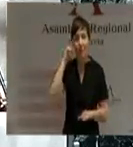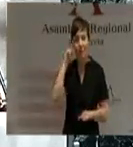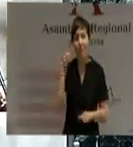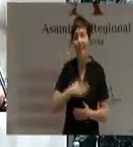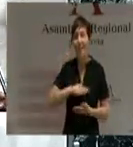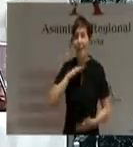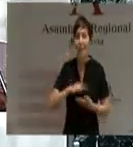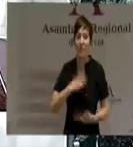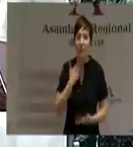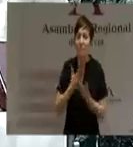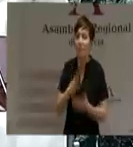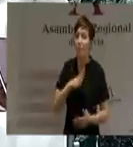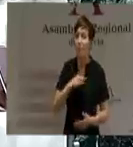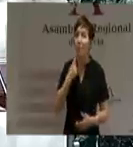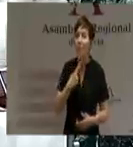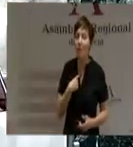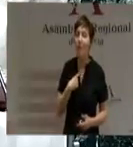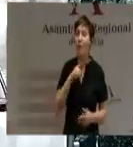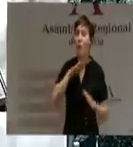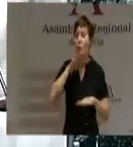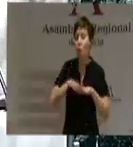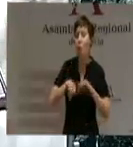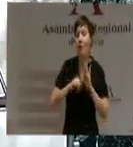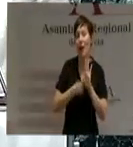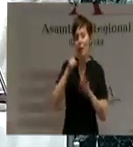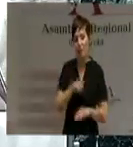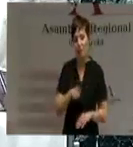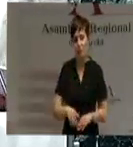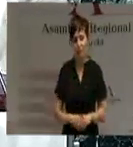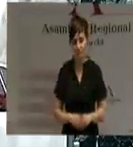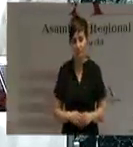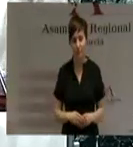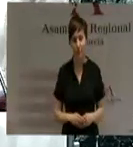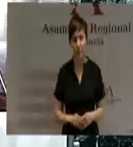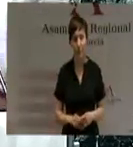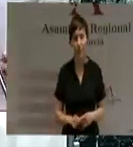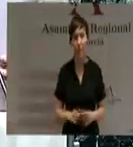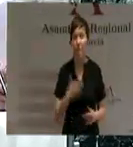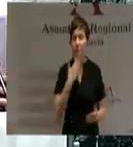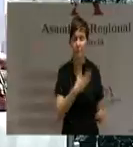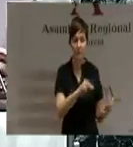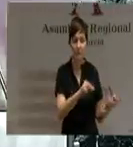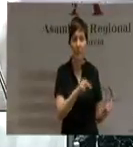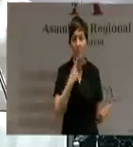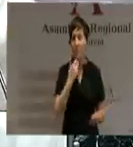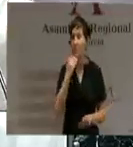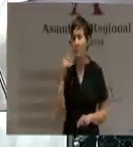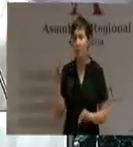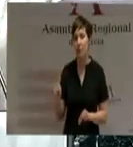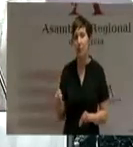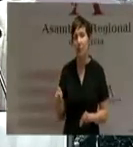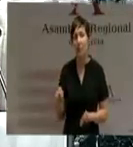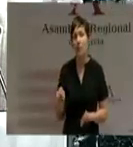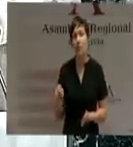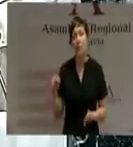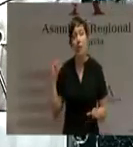le pido más, solo le pido que cumpla la ley. Todo lo que se ha hecho, señora García Retegui, termino ya, todo lo que se ha hecho, todo